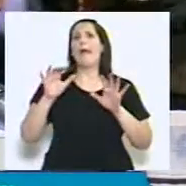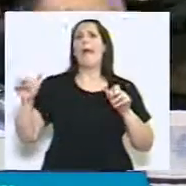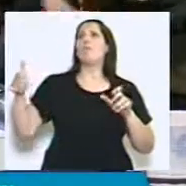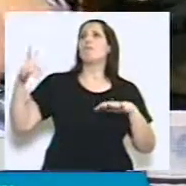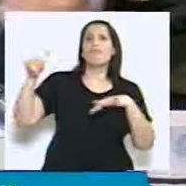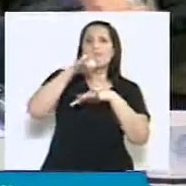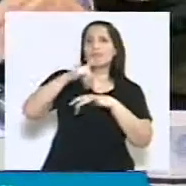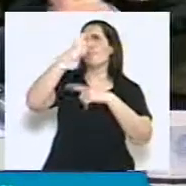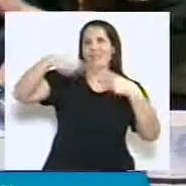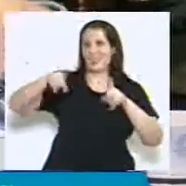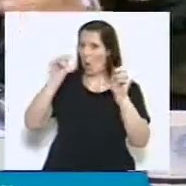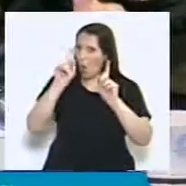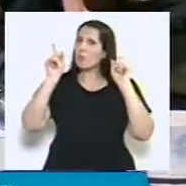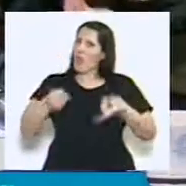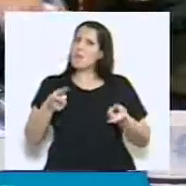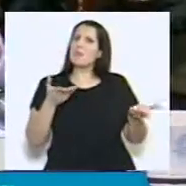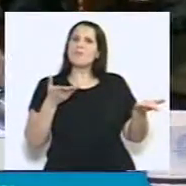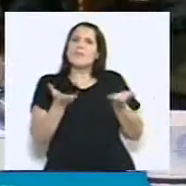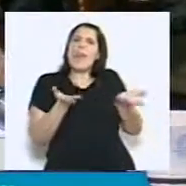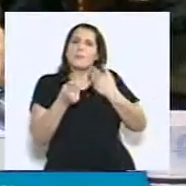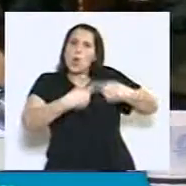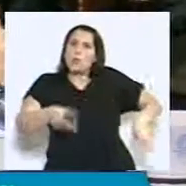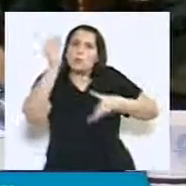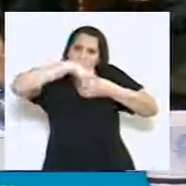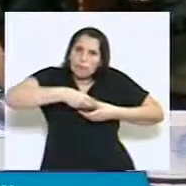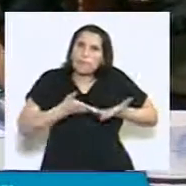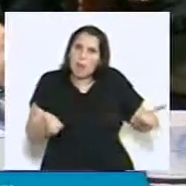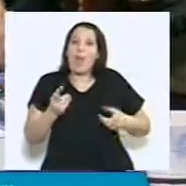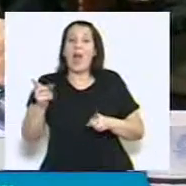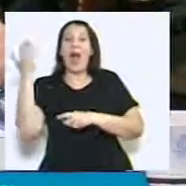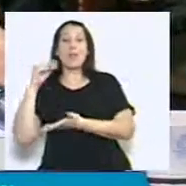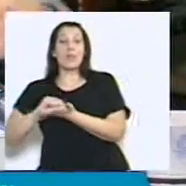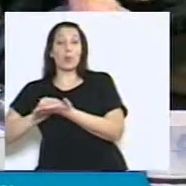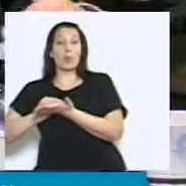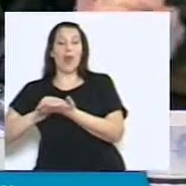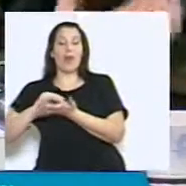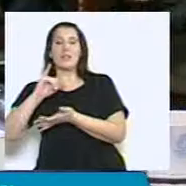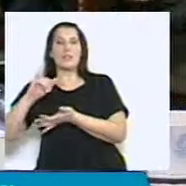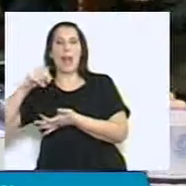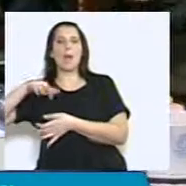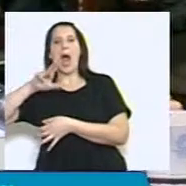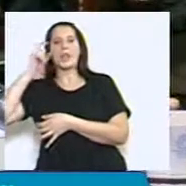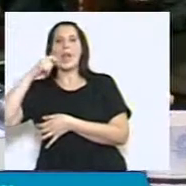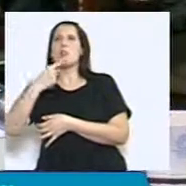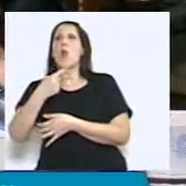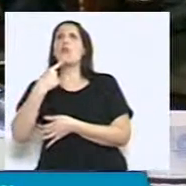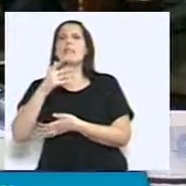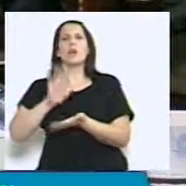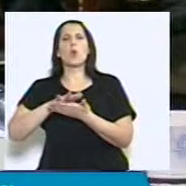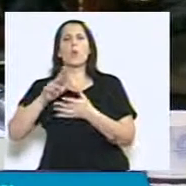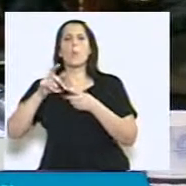son los servicios adicionales para garantizar, decía la diputada Zamarreño, por ejemplo, el servicio meteorológico.